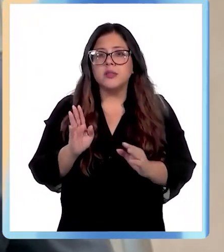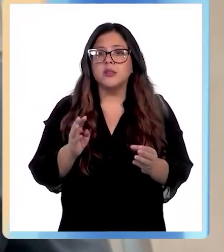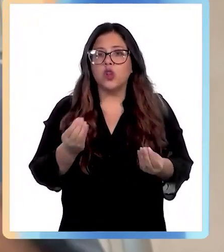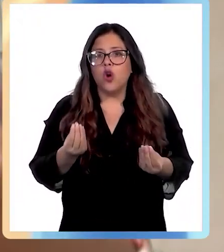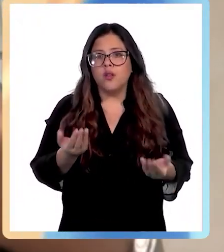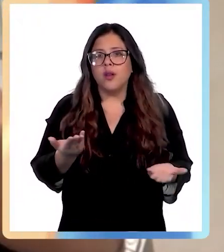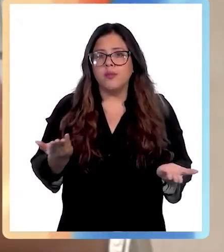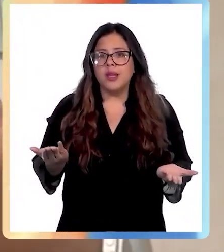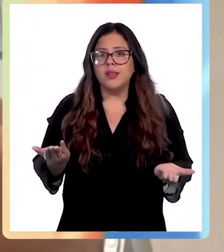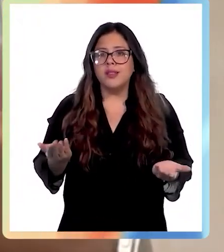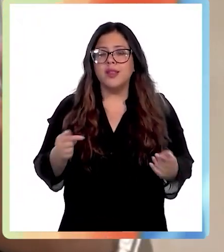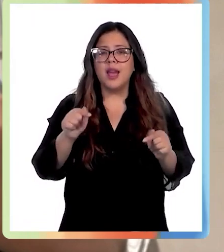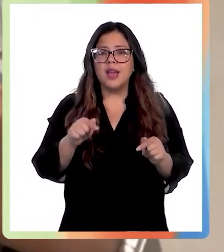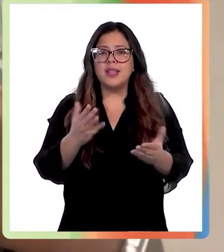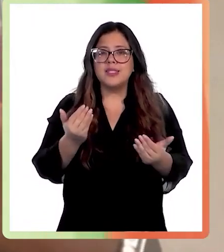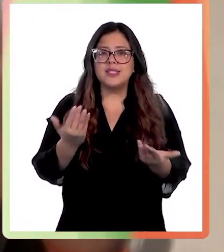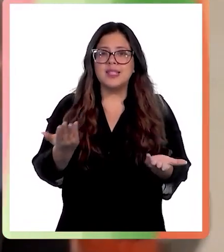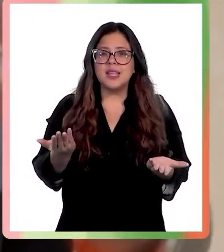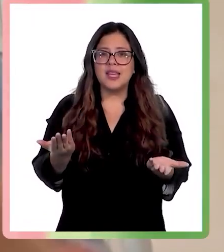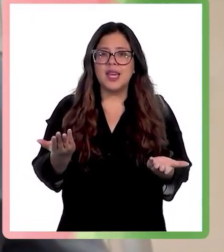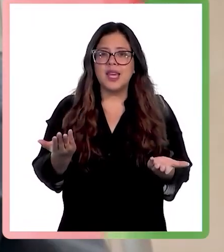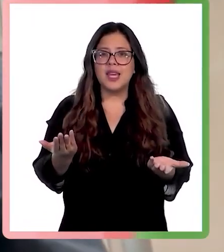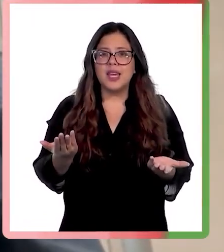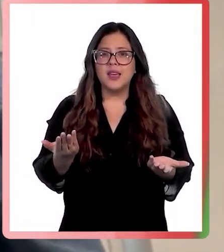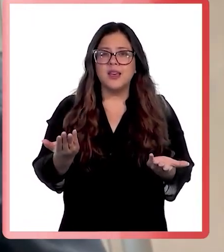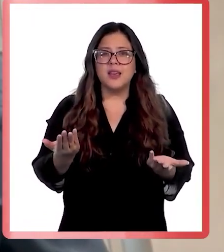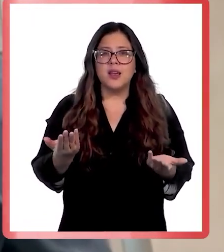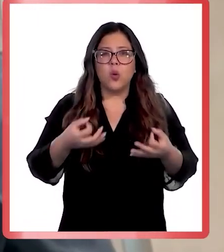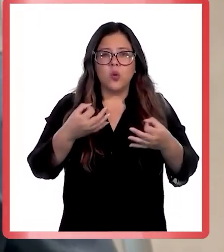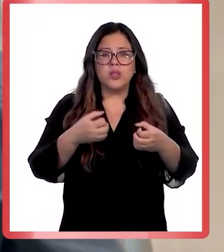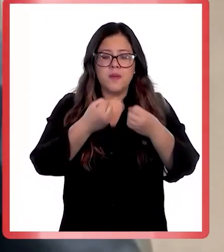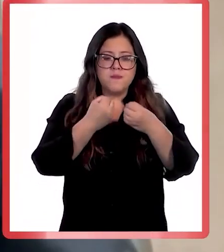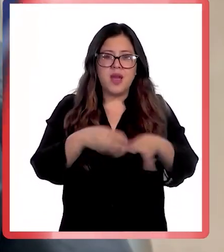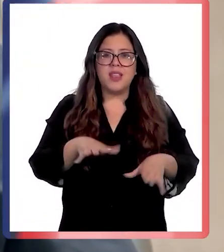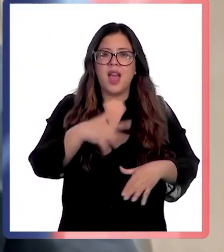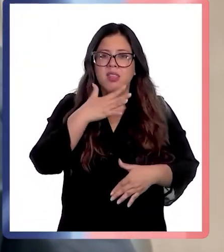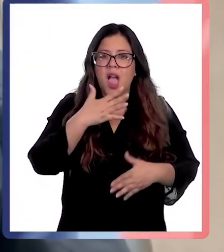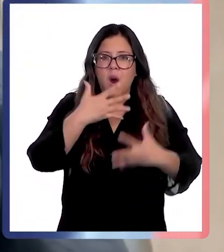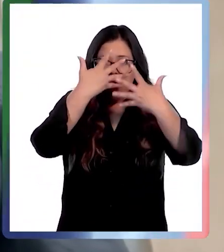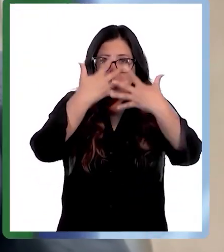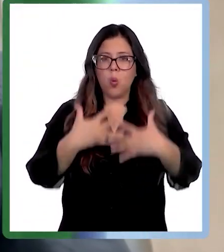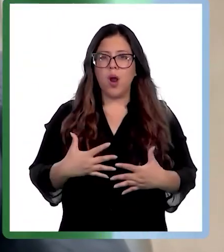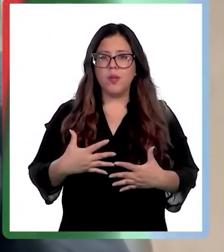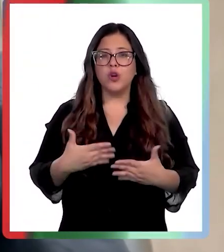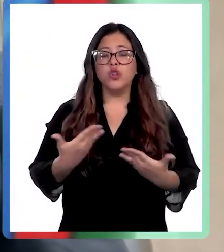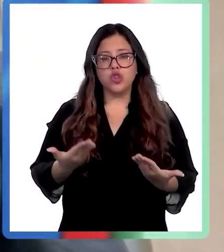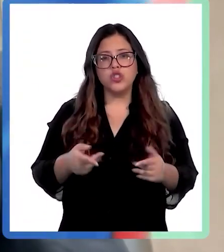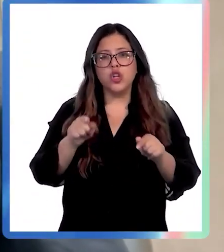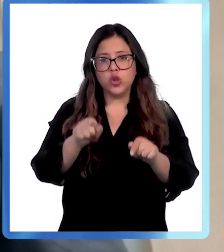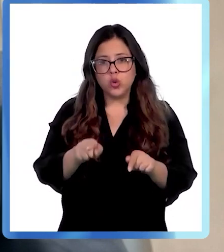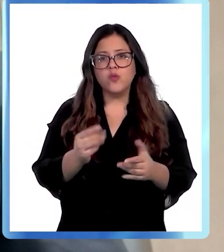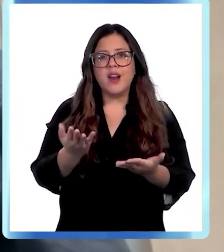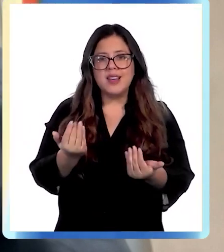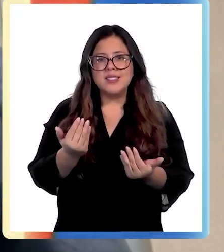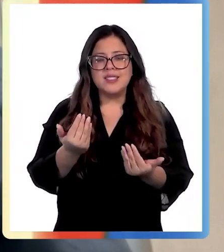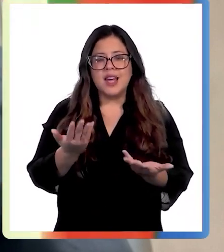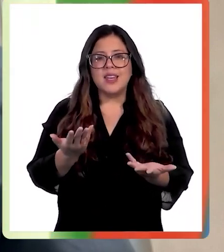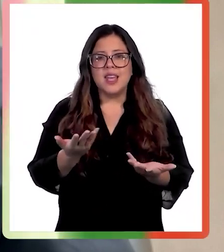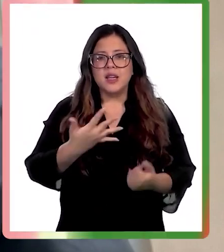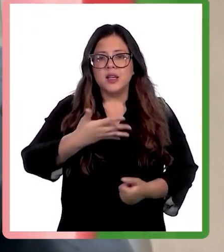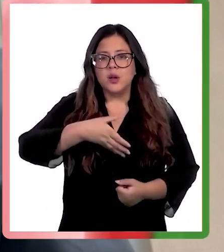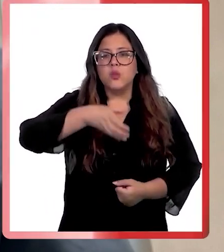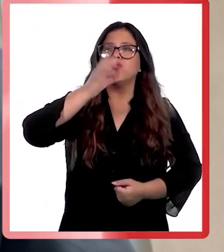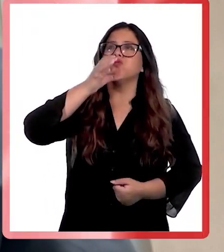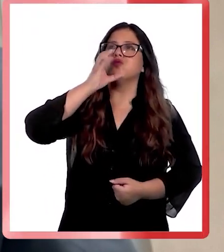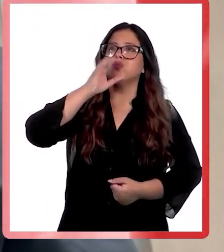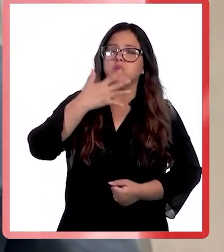perfectamente aumentas la cantidad de pérdidas sensibles de líquidos. Por lo tanto, ahí de todas maneras vas a requerir un poquito más de líquido para